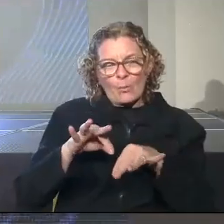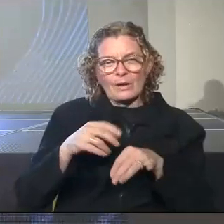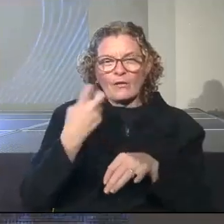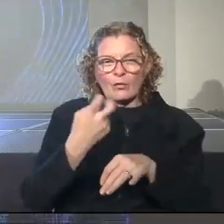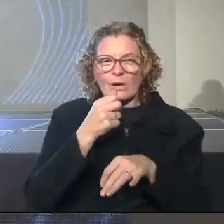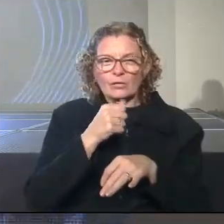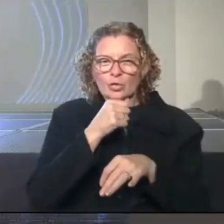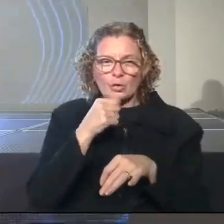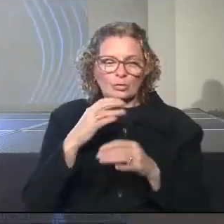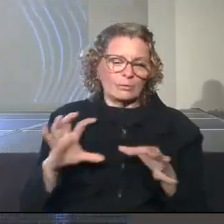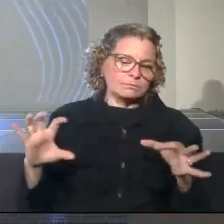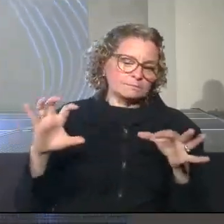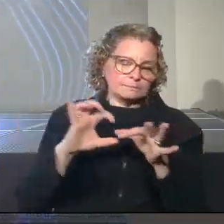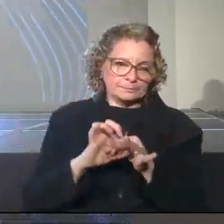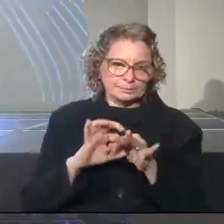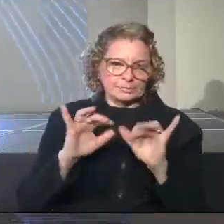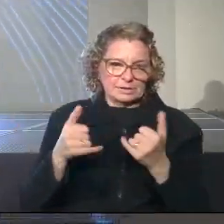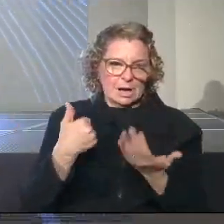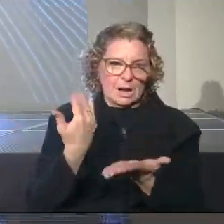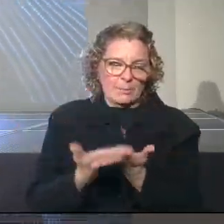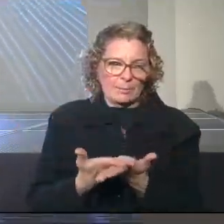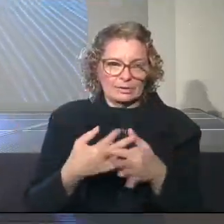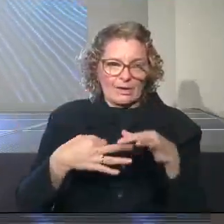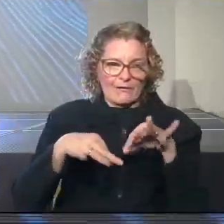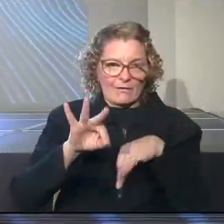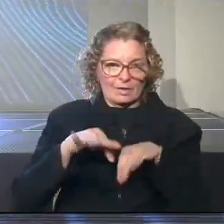solución integrada a la propuesta de valor.